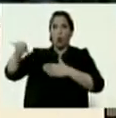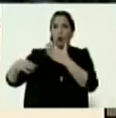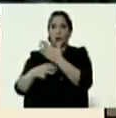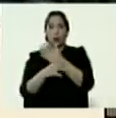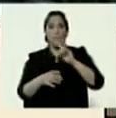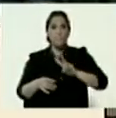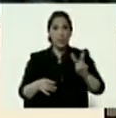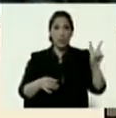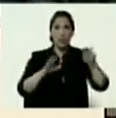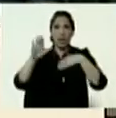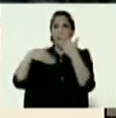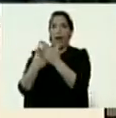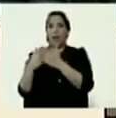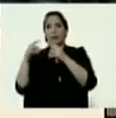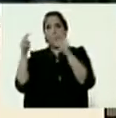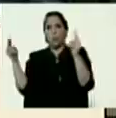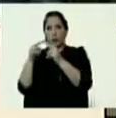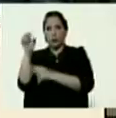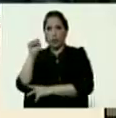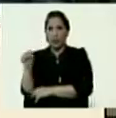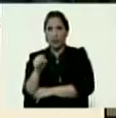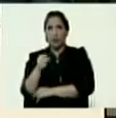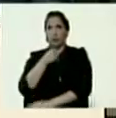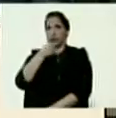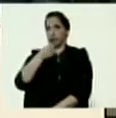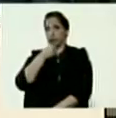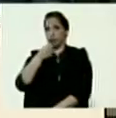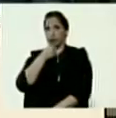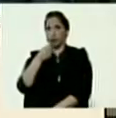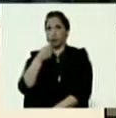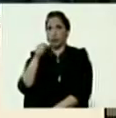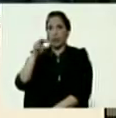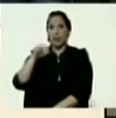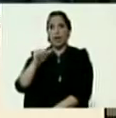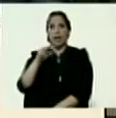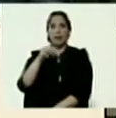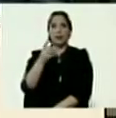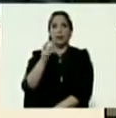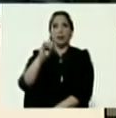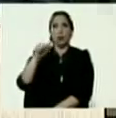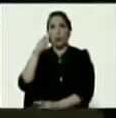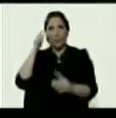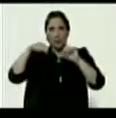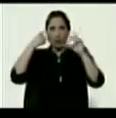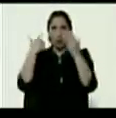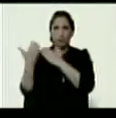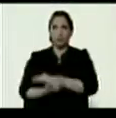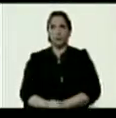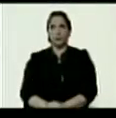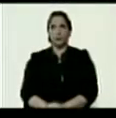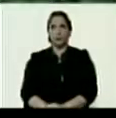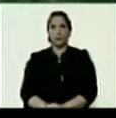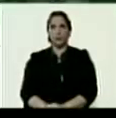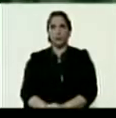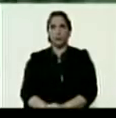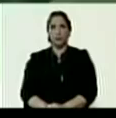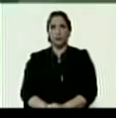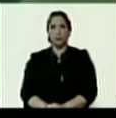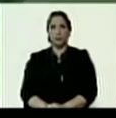Puerto de Santander, narrada precisamente por alias Nandito. Adelante, video. Juan Guaidó venía en su